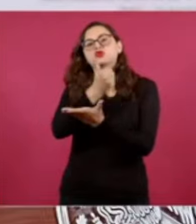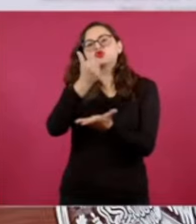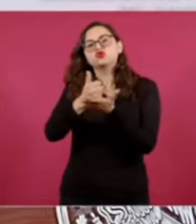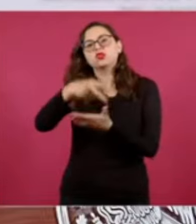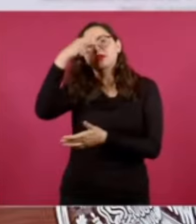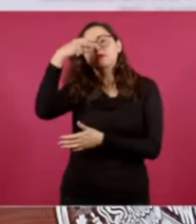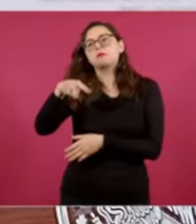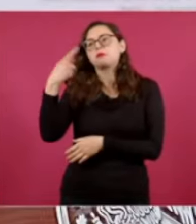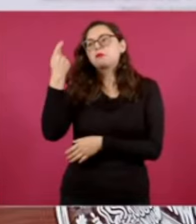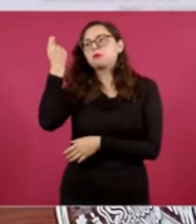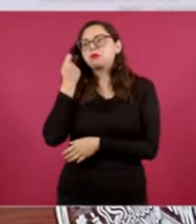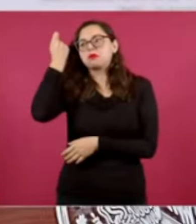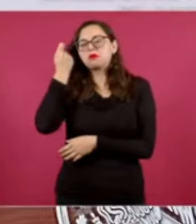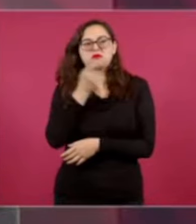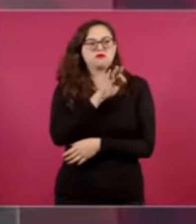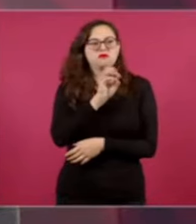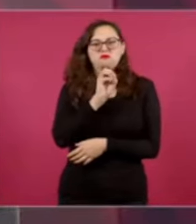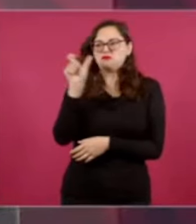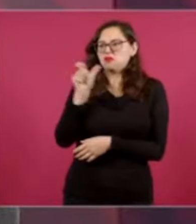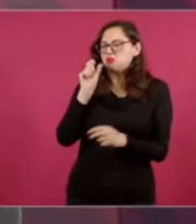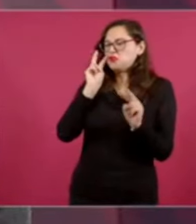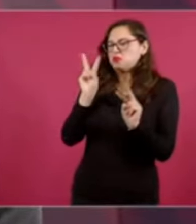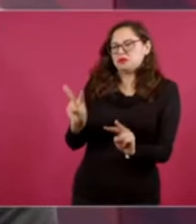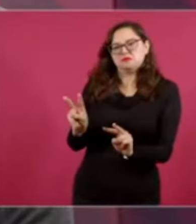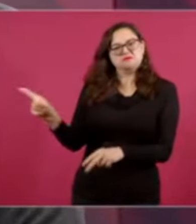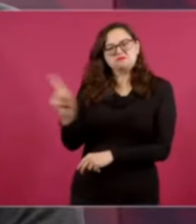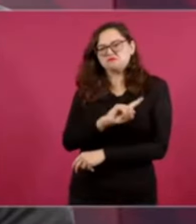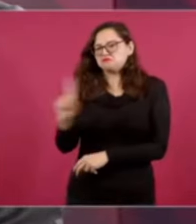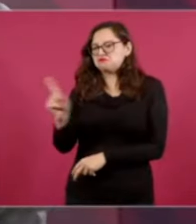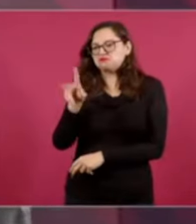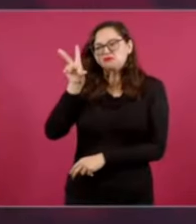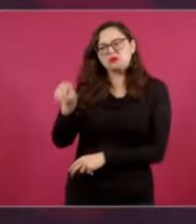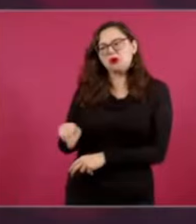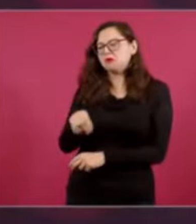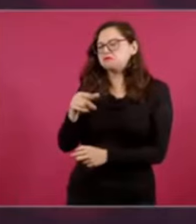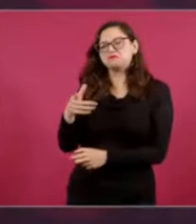que él estaba en contra de eso, que